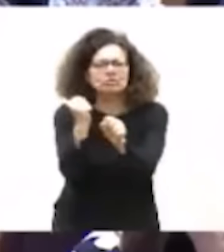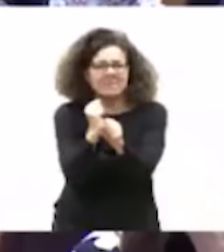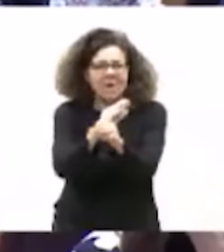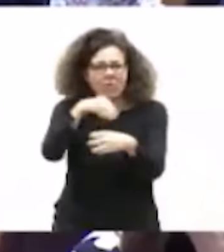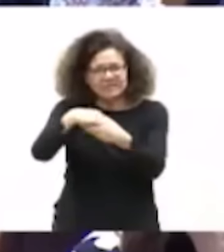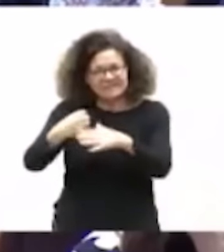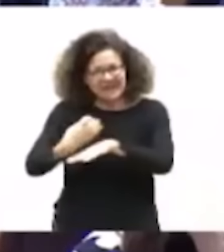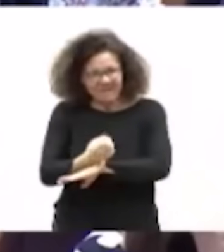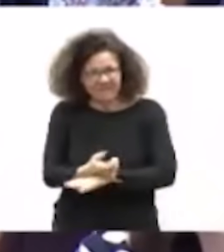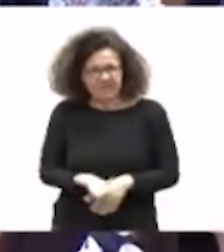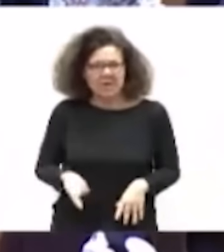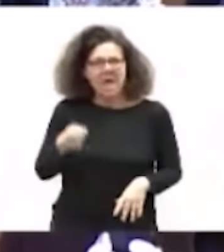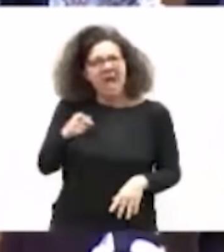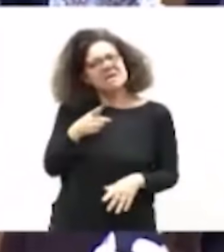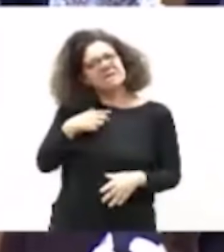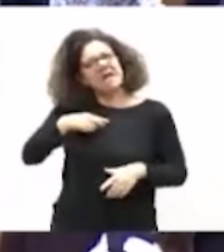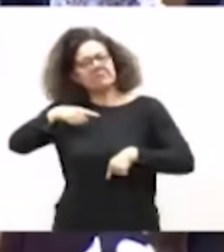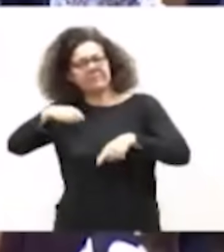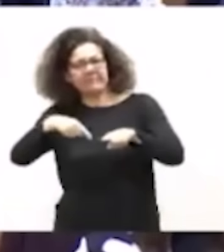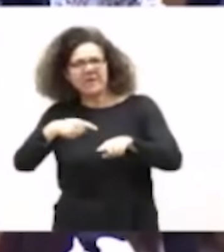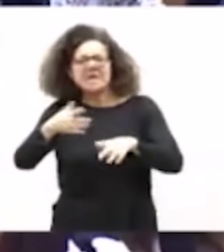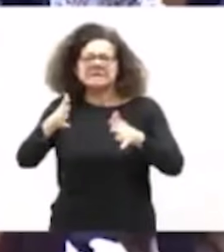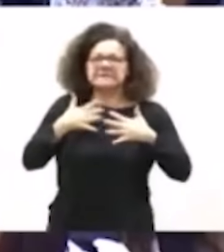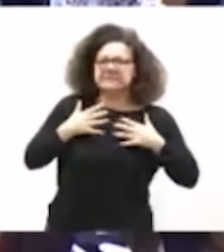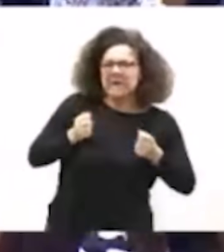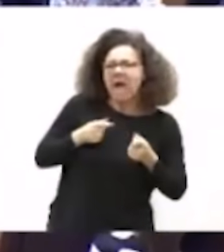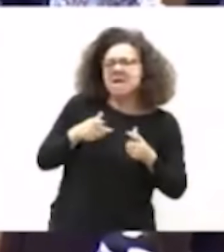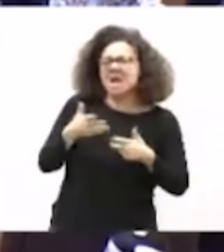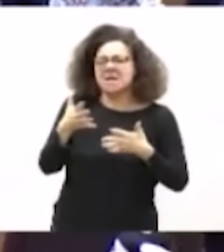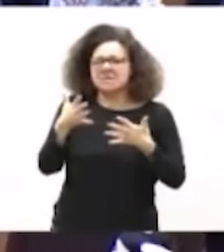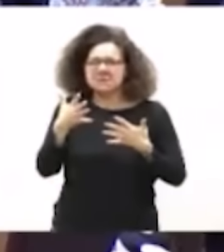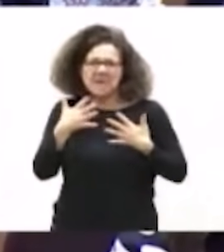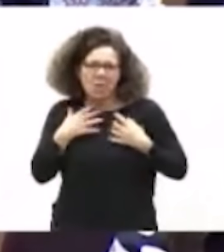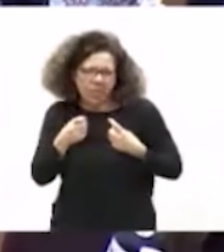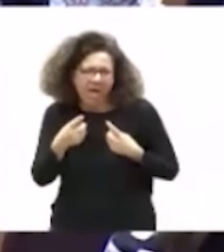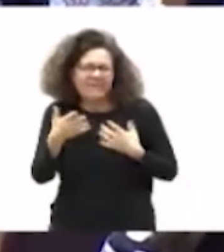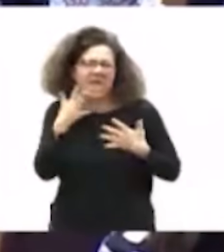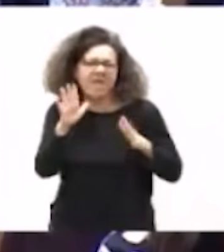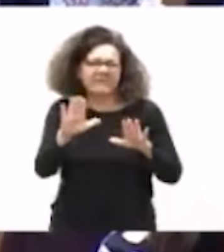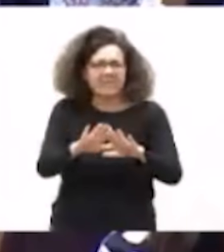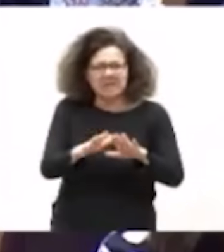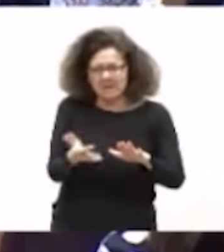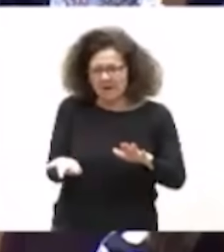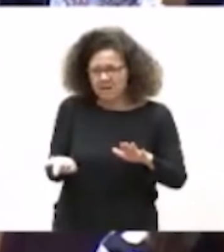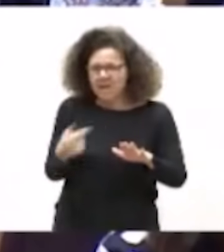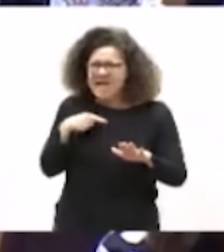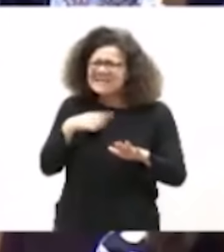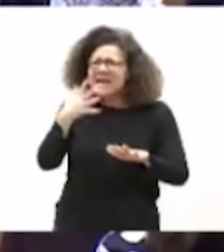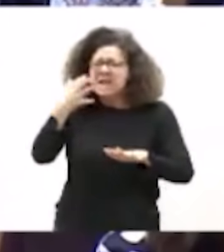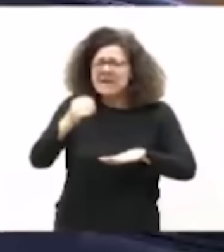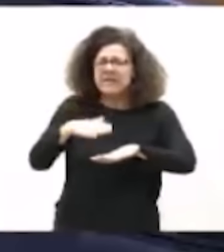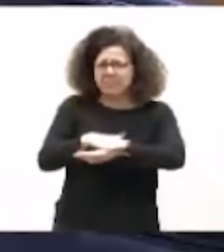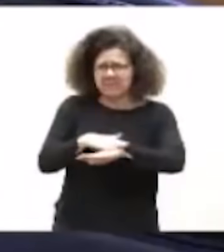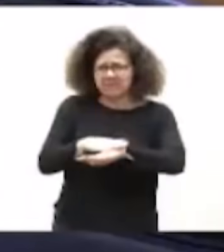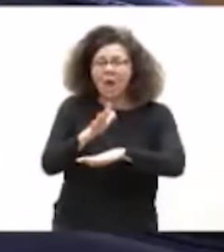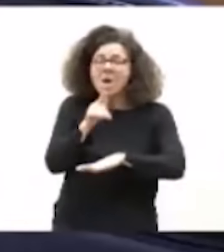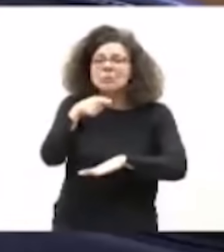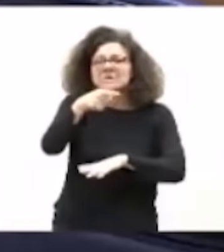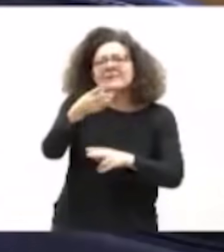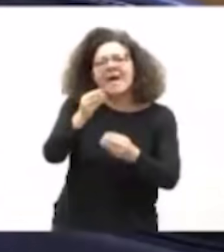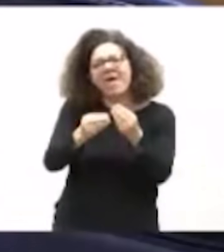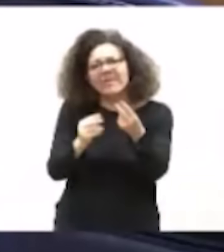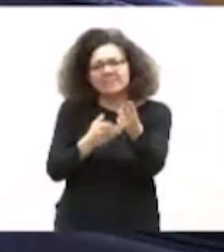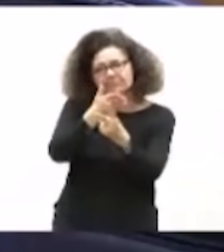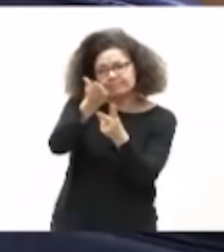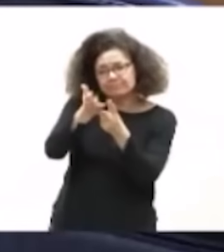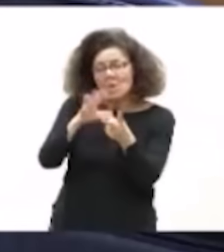esta la movilidad sana, segura y sostenible y femenina que usted pregona últimamente. Pero mire, esa es la realidad, señor ministro. Y ahora usted puede hacer dos cosas.